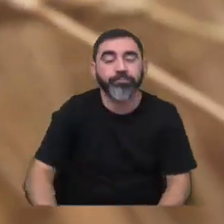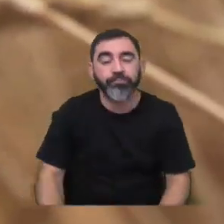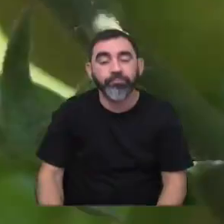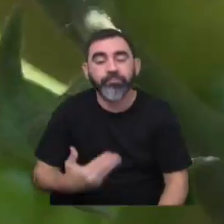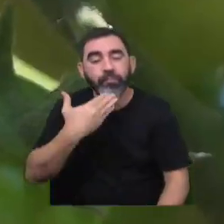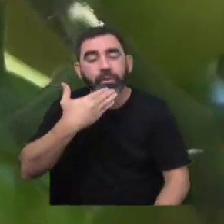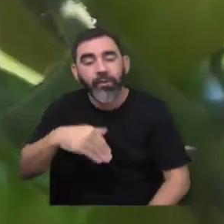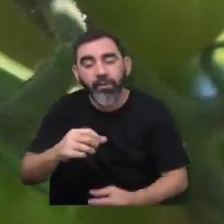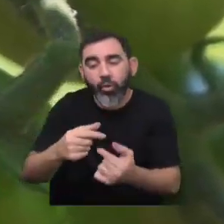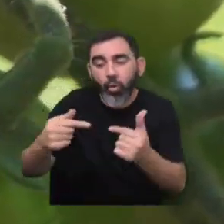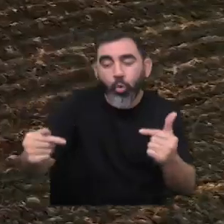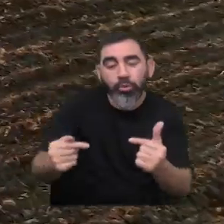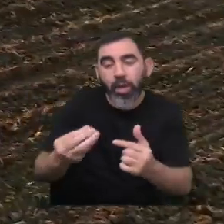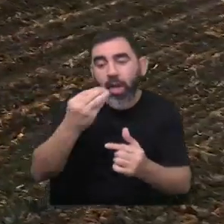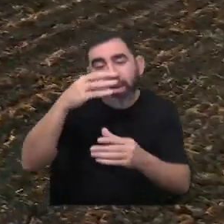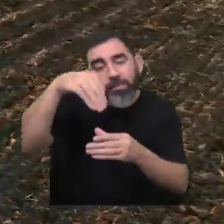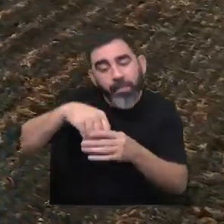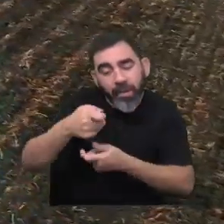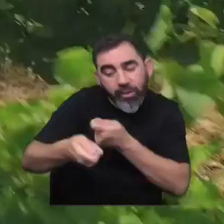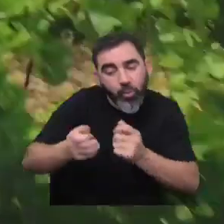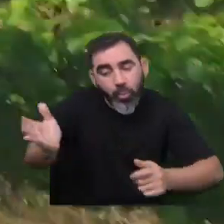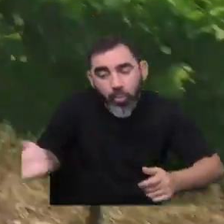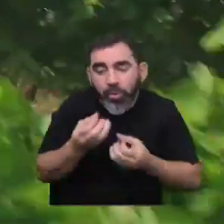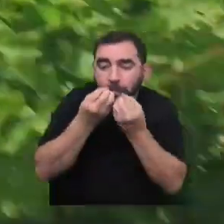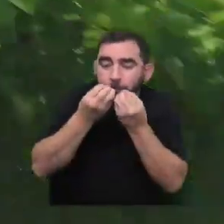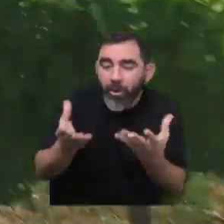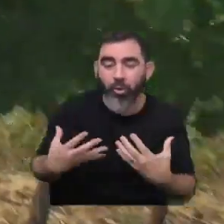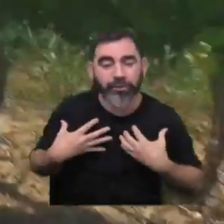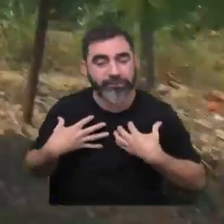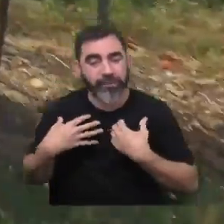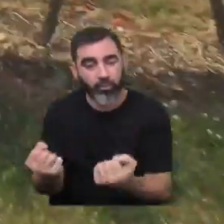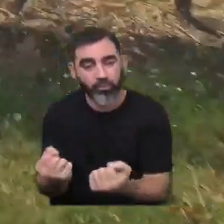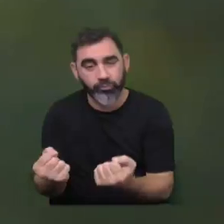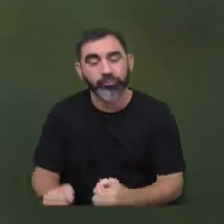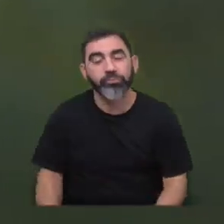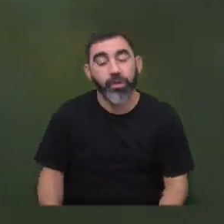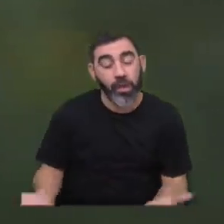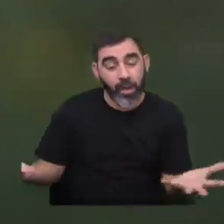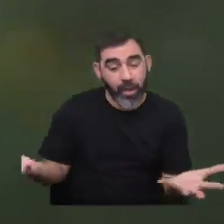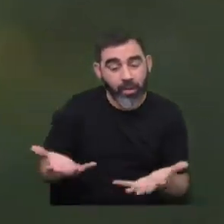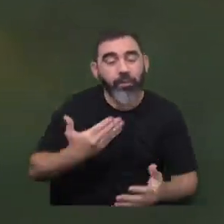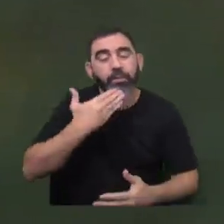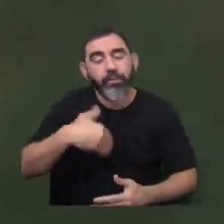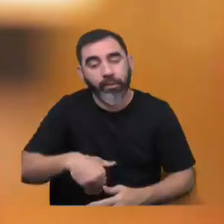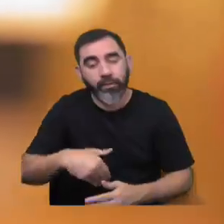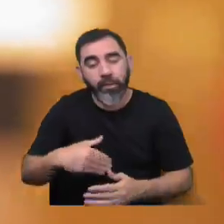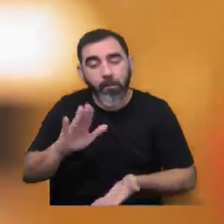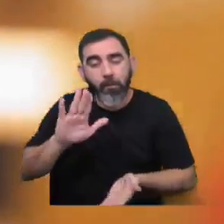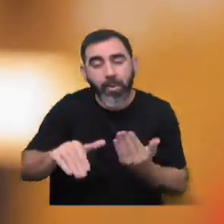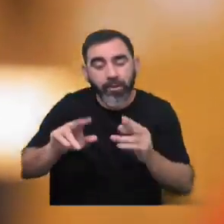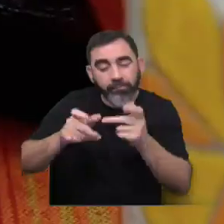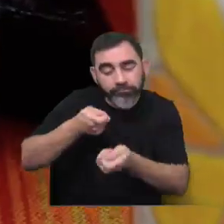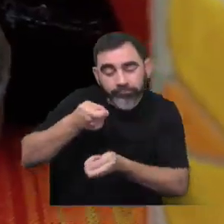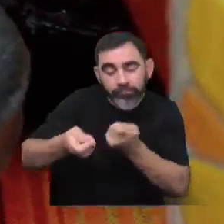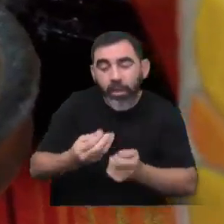Comprender las propiedades de los alimentos y producirlos para mejorar la salud. Hoy entendemos cada vez más sobre los componentes de